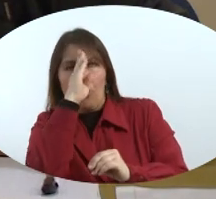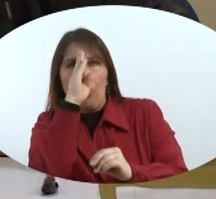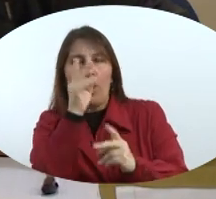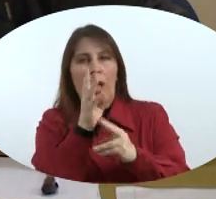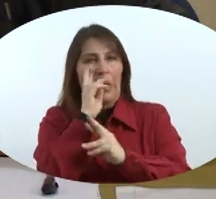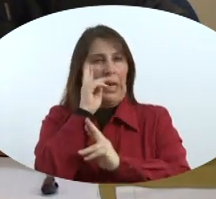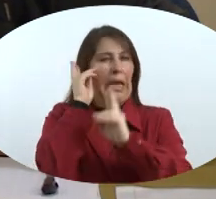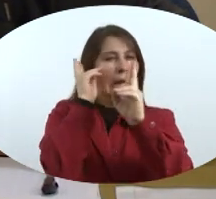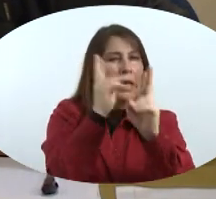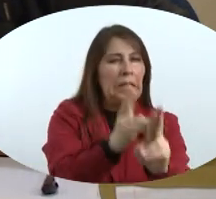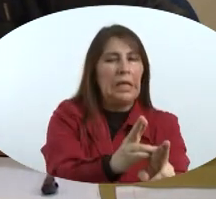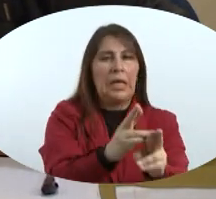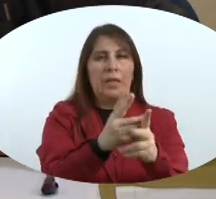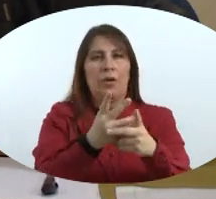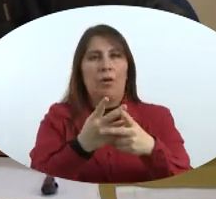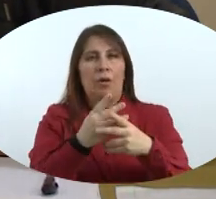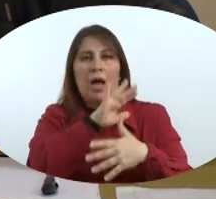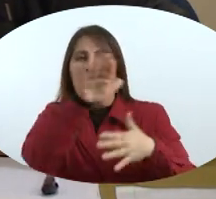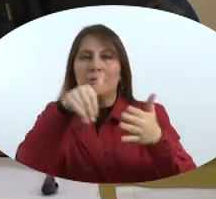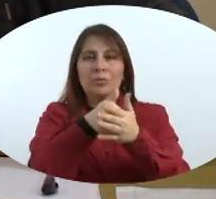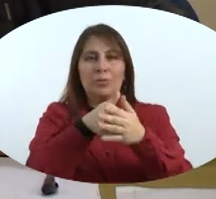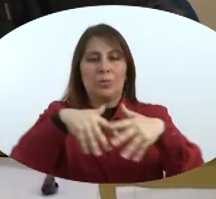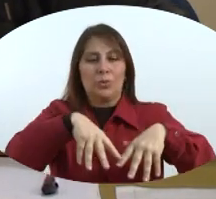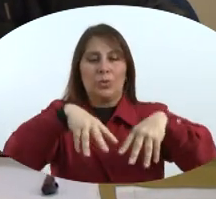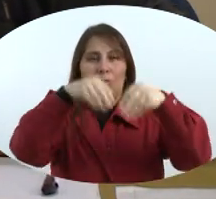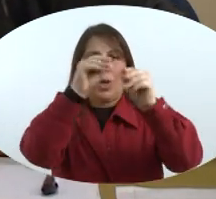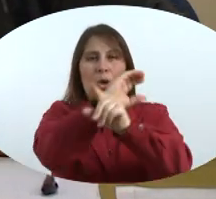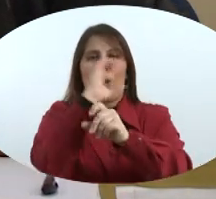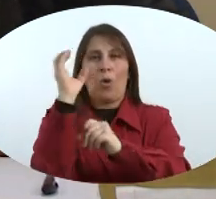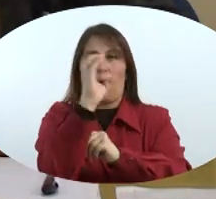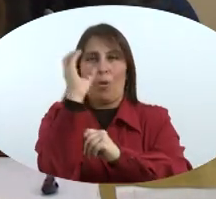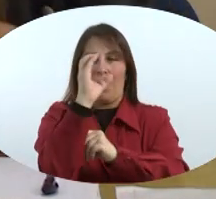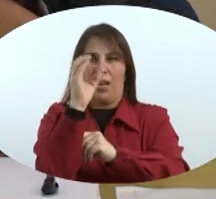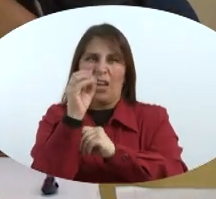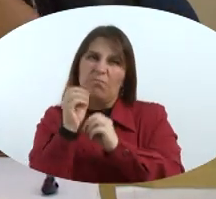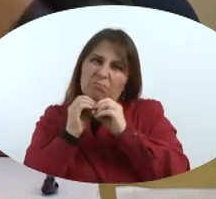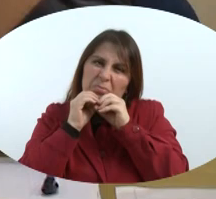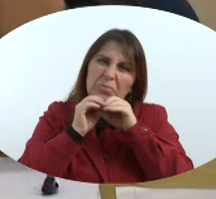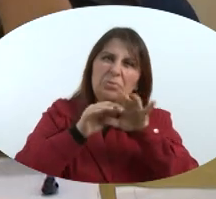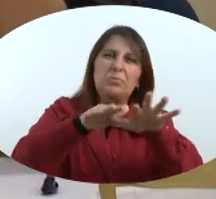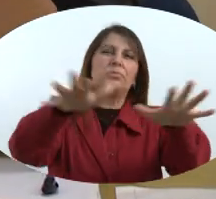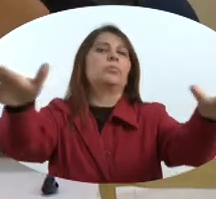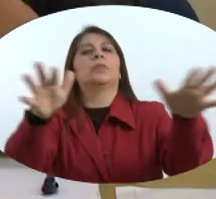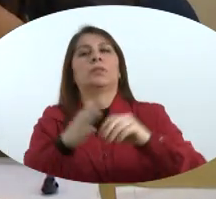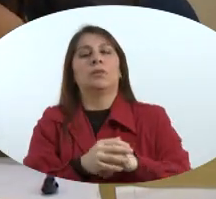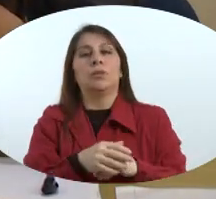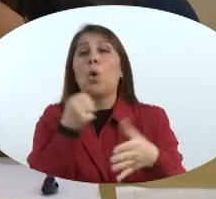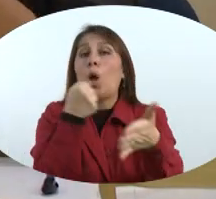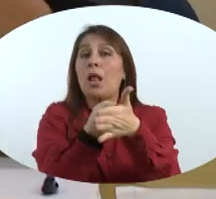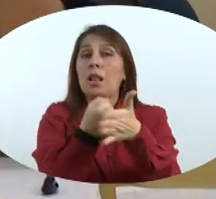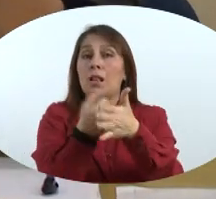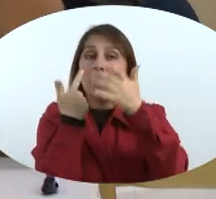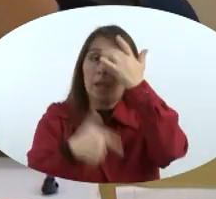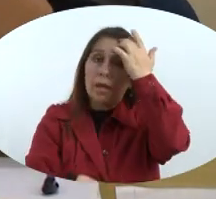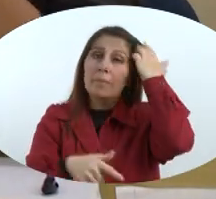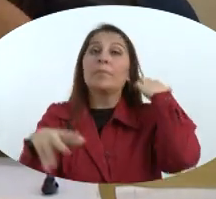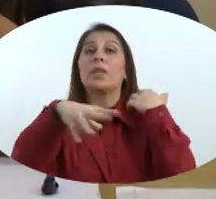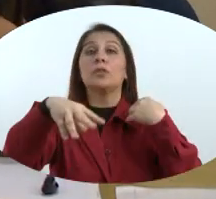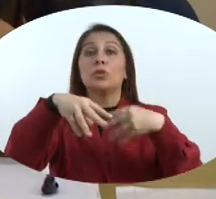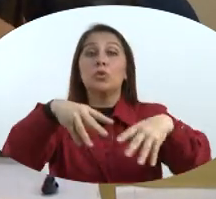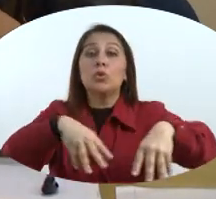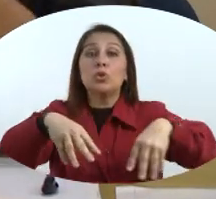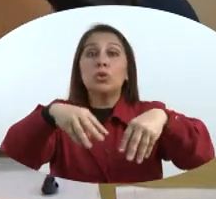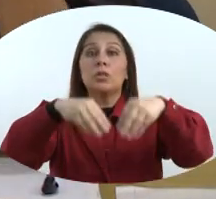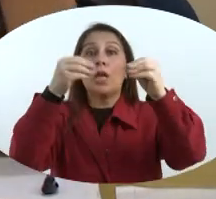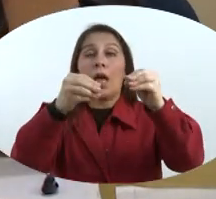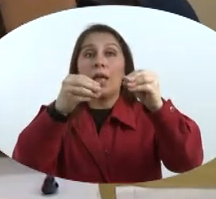y de las reivindicaciones a toda la sociedad colombiana porque insistimos en lo siguiente y es que la sociedad es una disputa